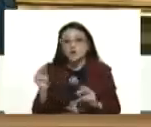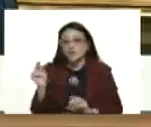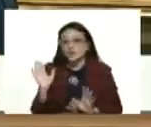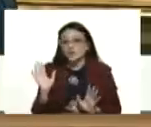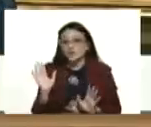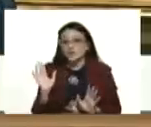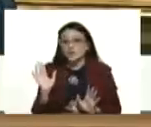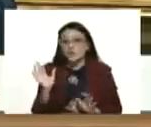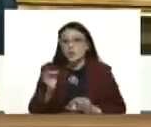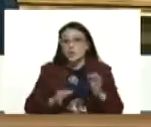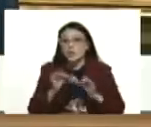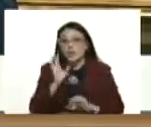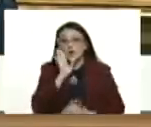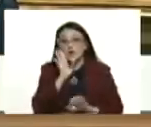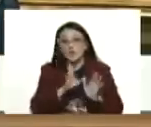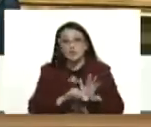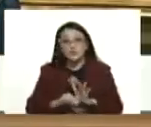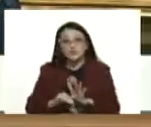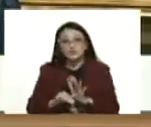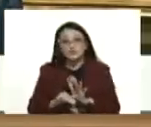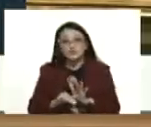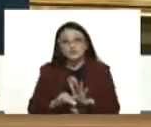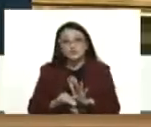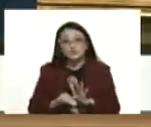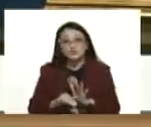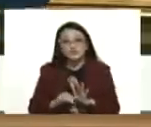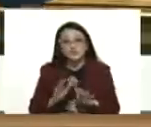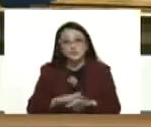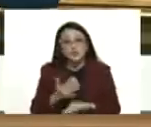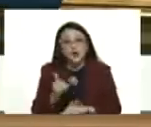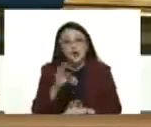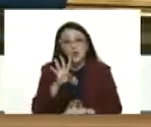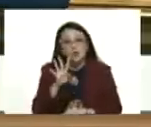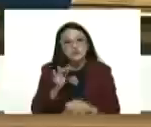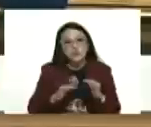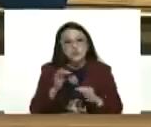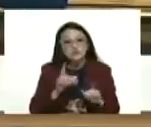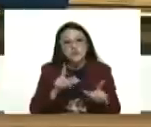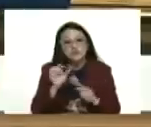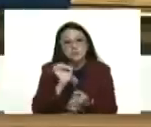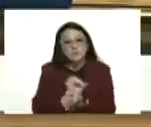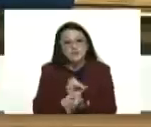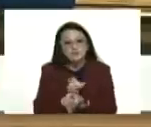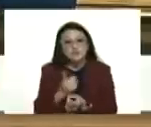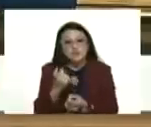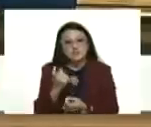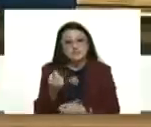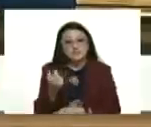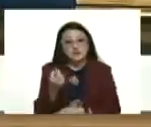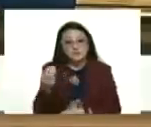ojalá que no, un juez corrupto, porque hay 4 jueces presos ya y